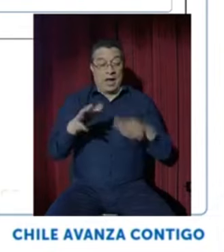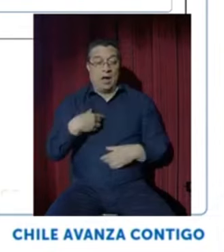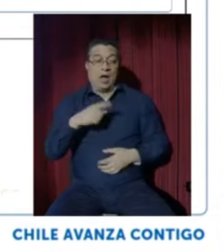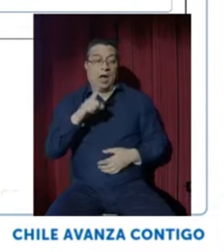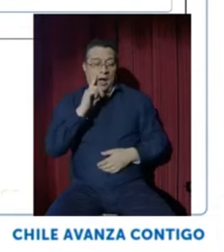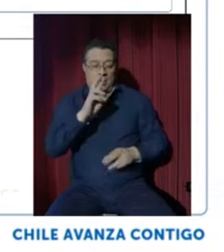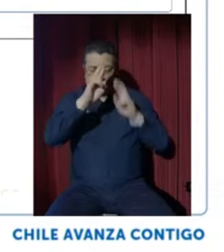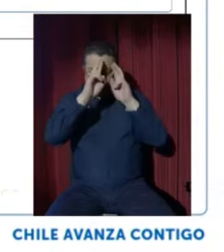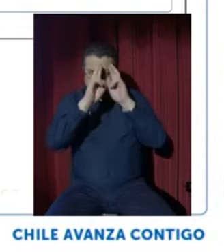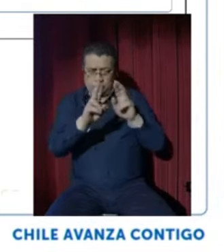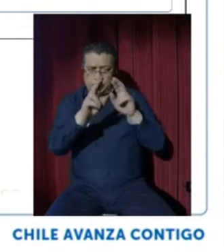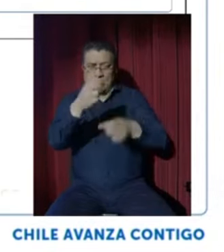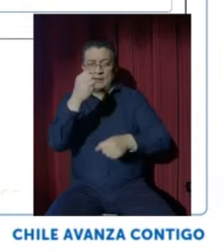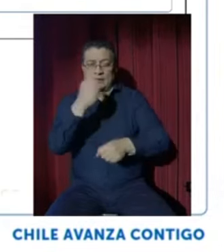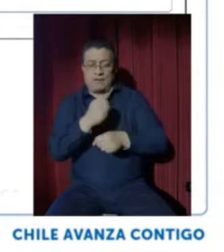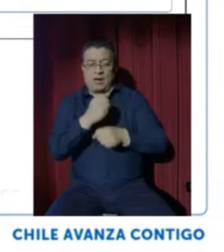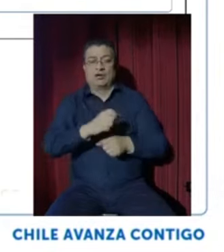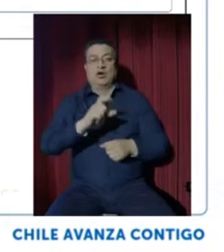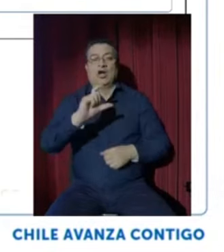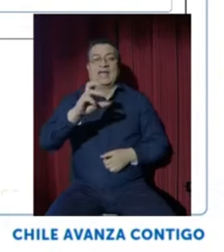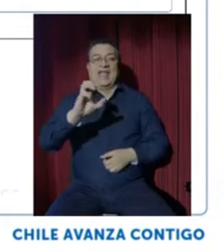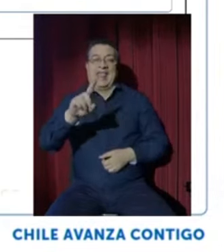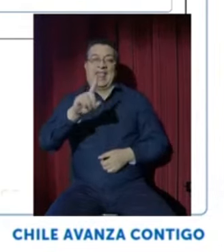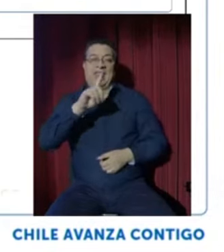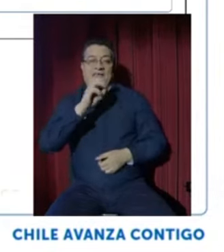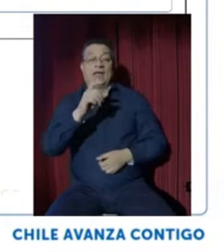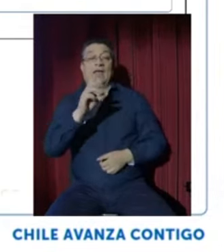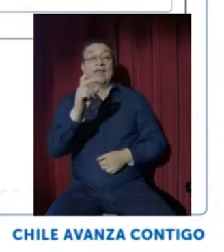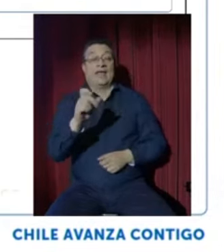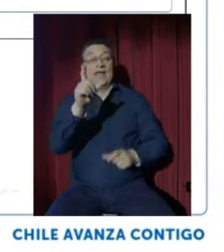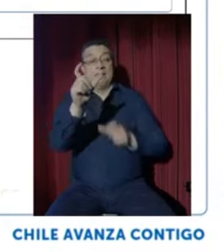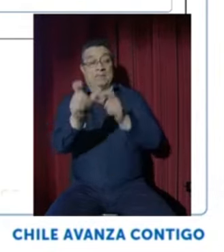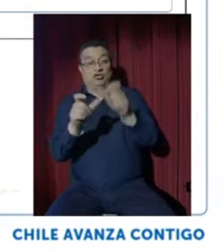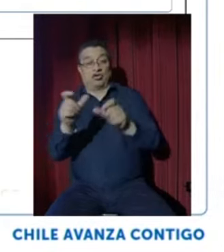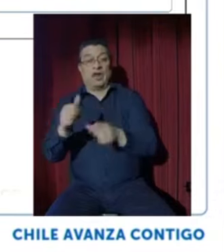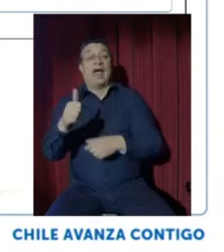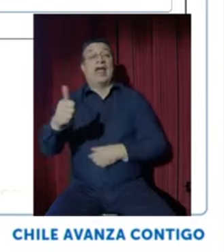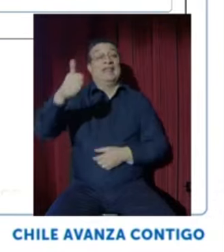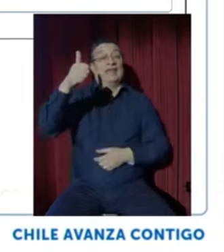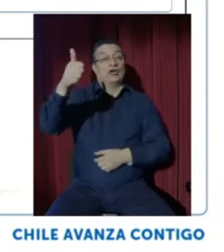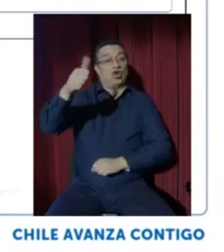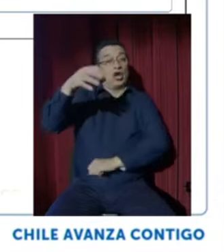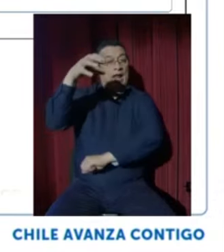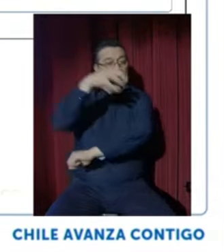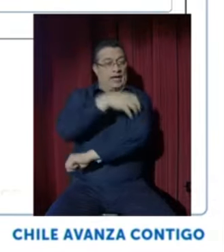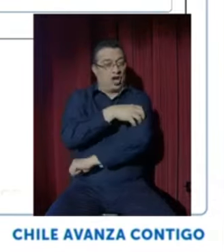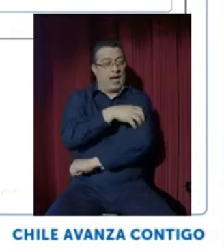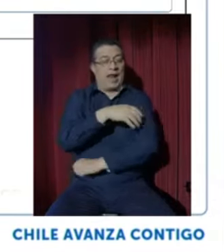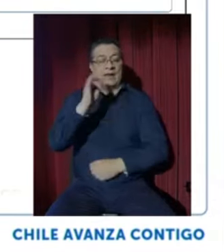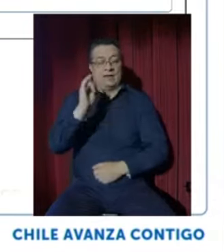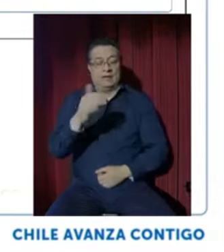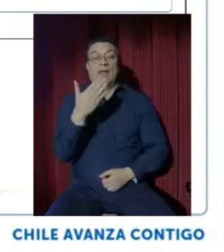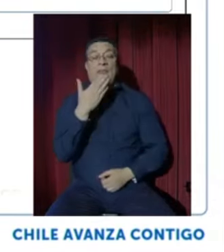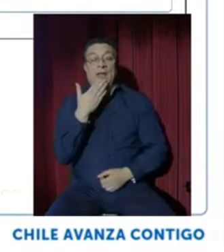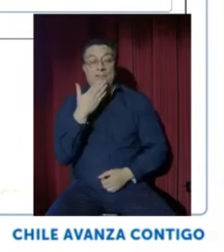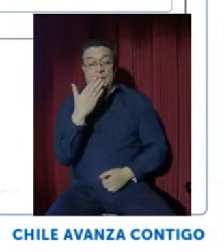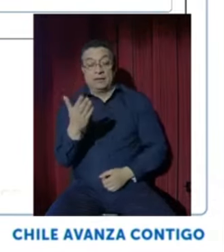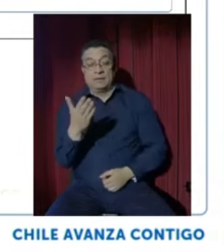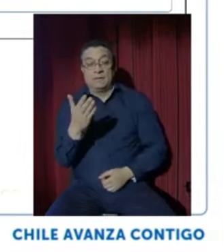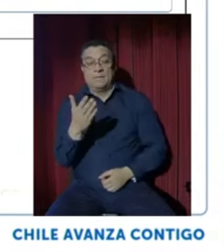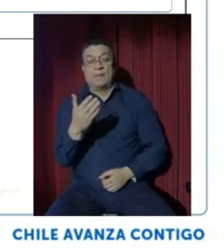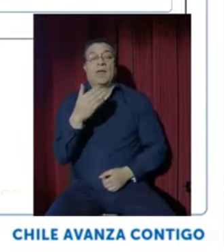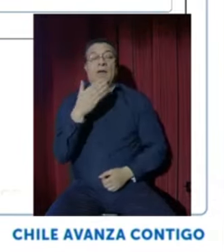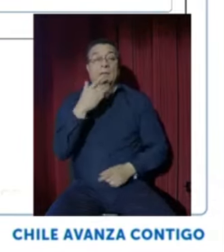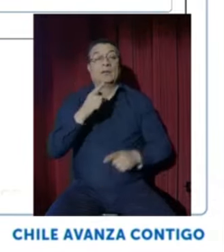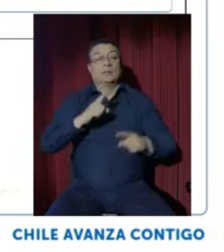reconocer la labor de las gerencias de las personas del director regional y también de la de la